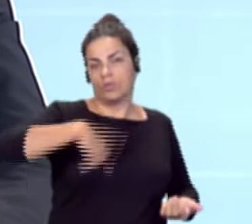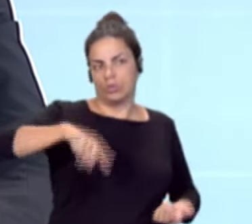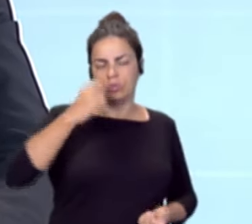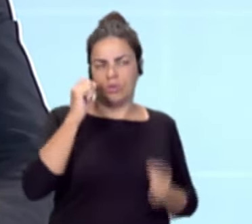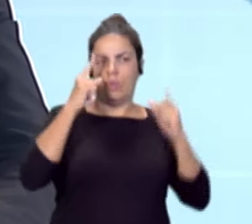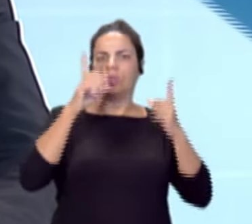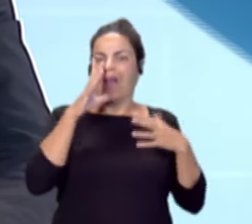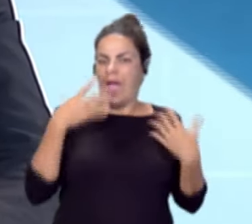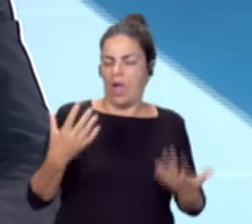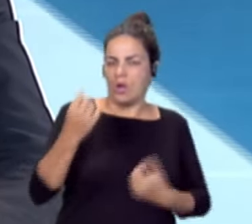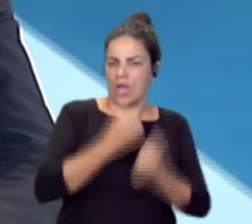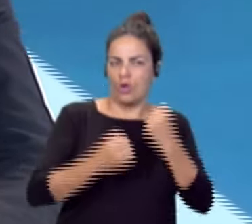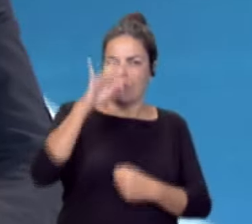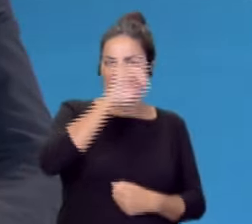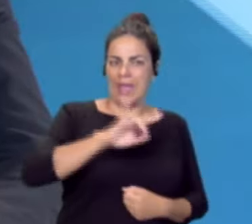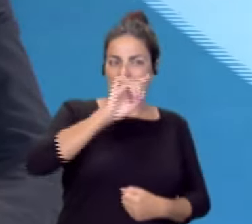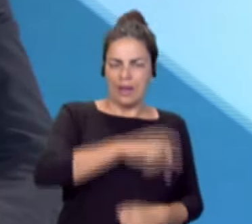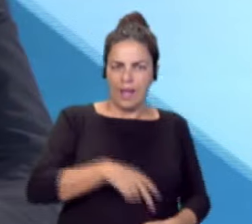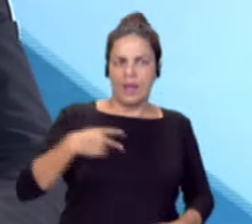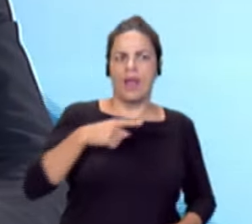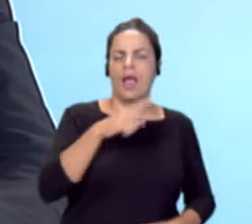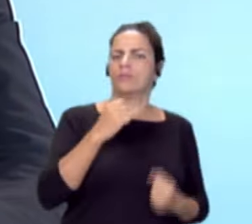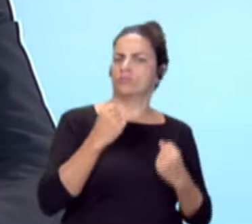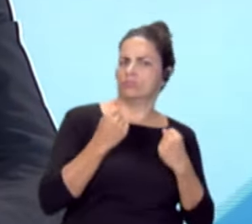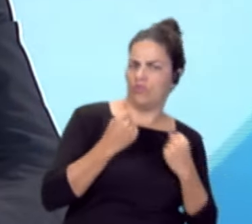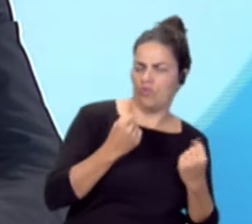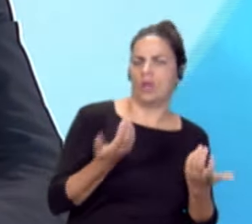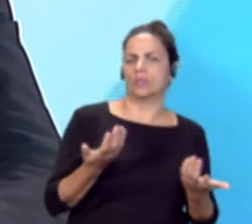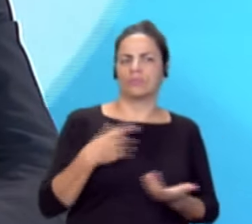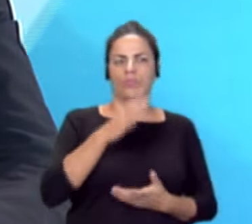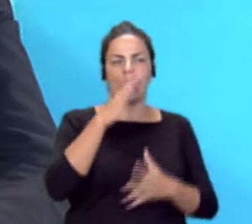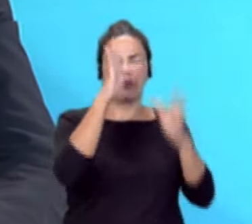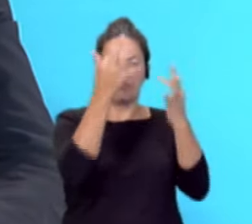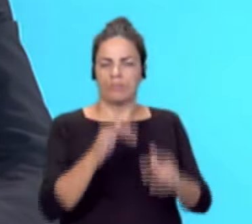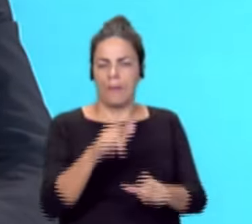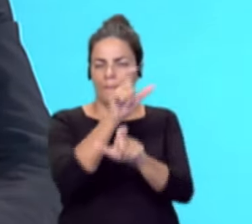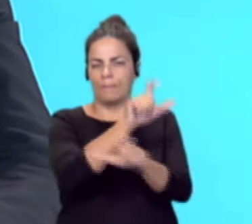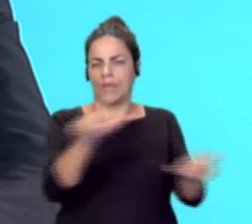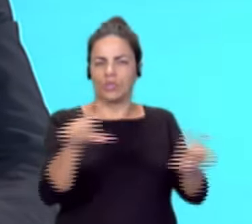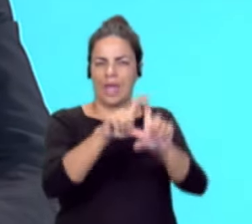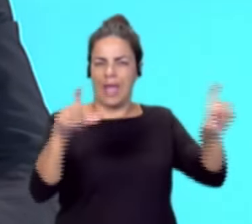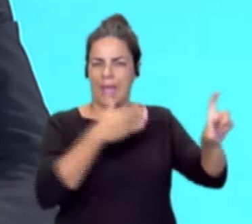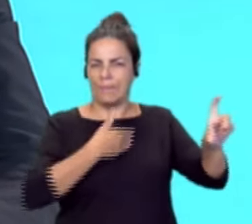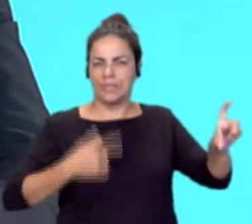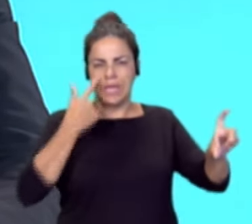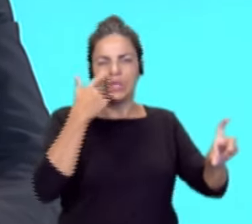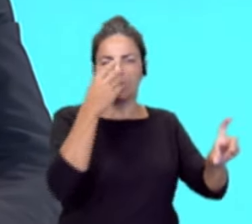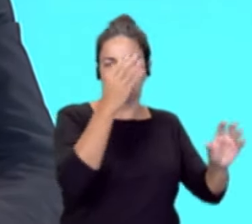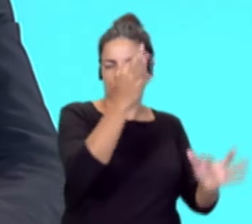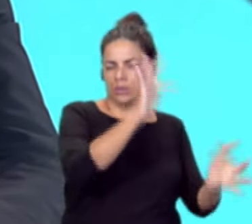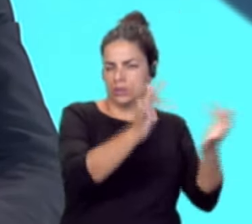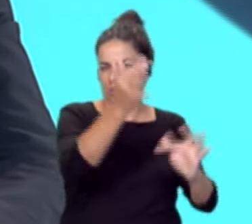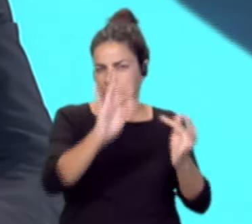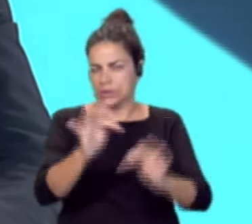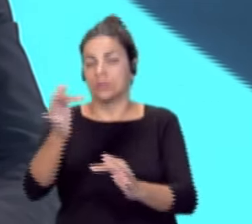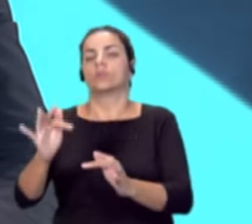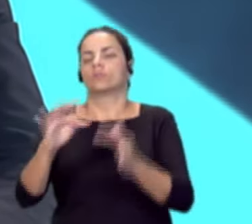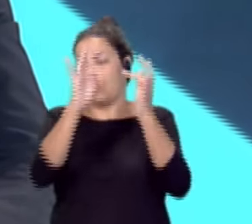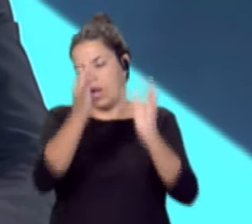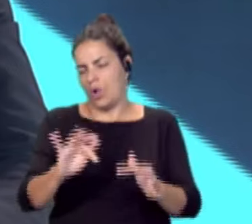en general, ¿no? La encuesta es una encuesta que se la hace a los empresarios y lo que viene diciendo es que le ha ido